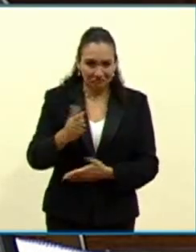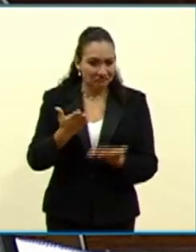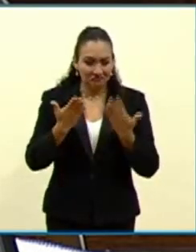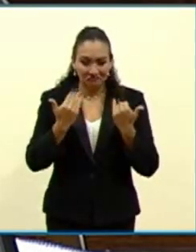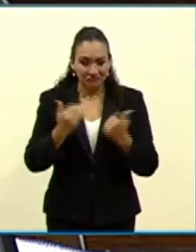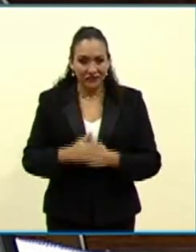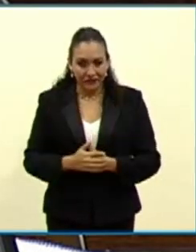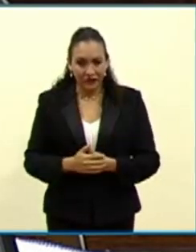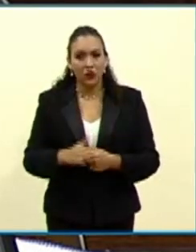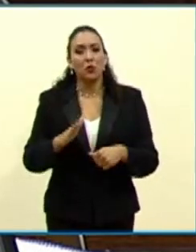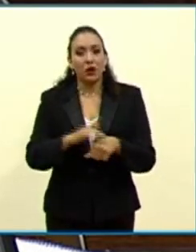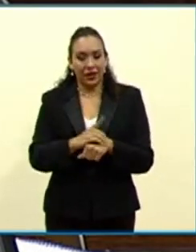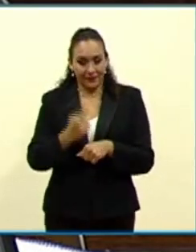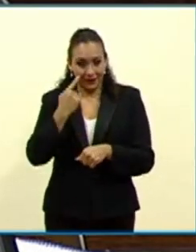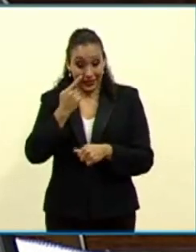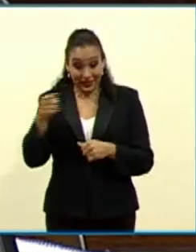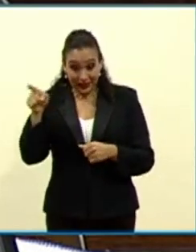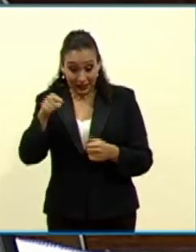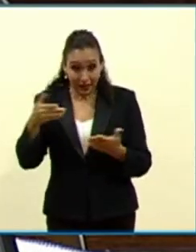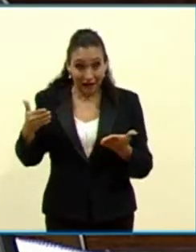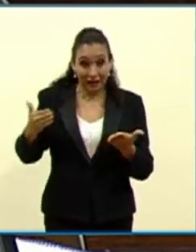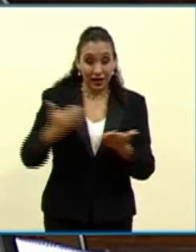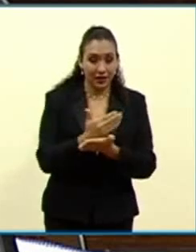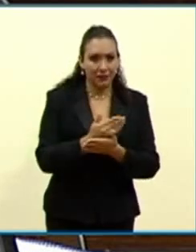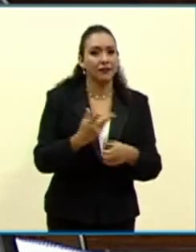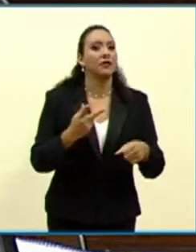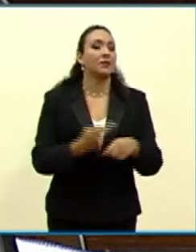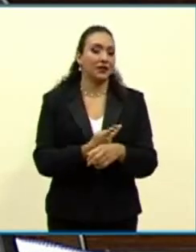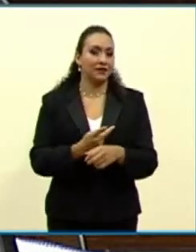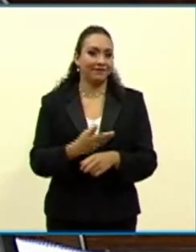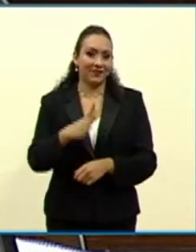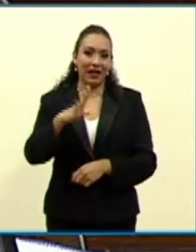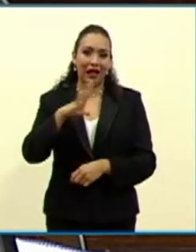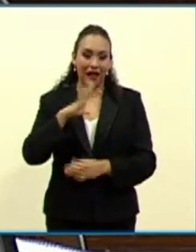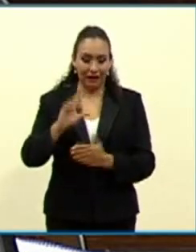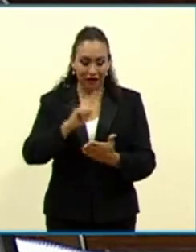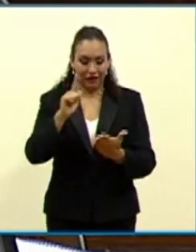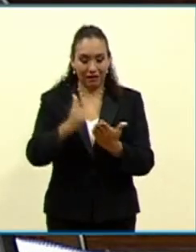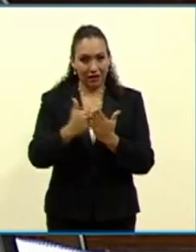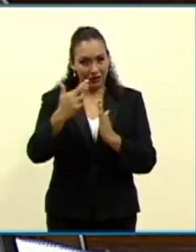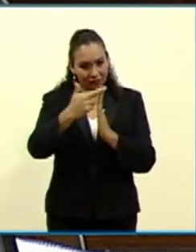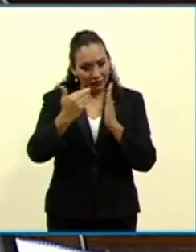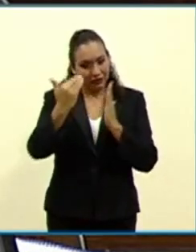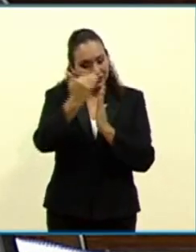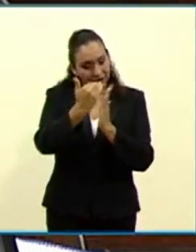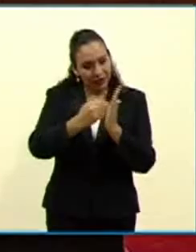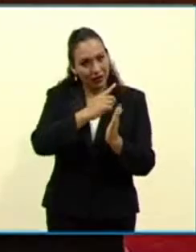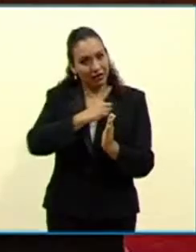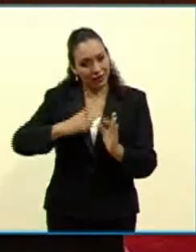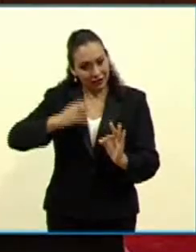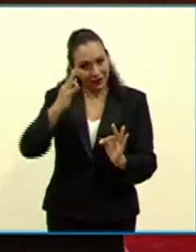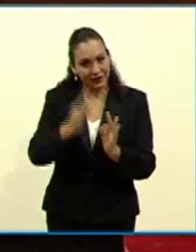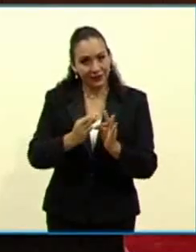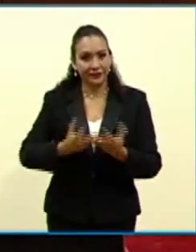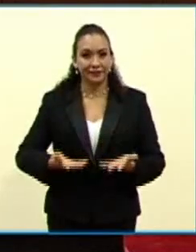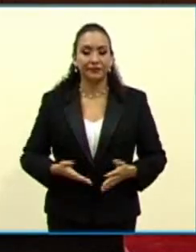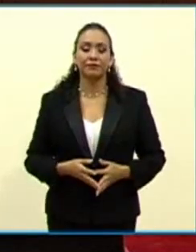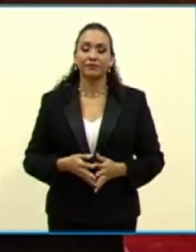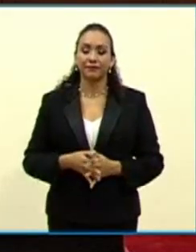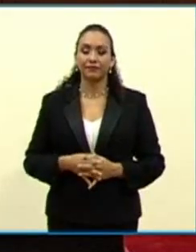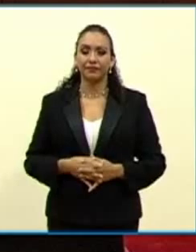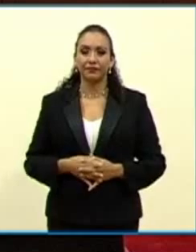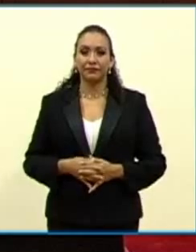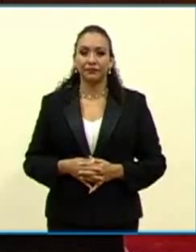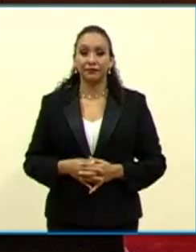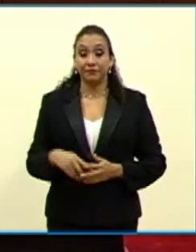normativa generaría una violación de los principios de legalidad y de seguridad jurídica. Me parece